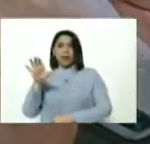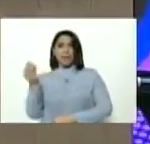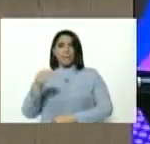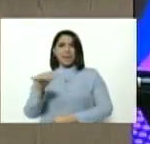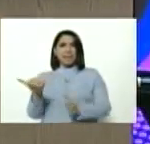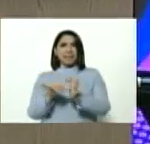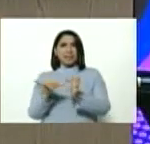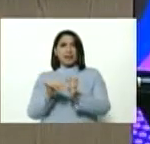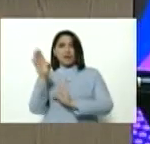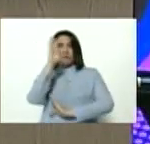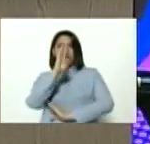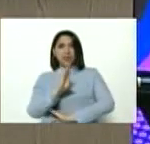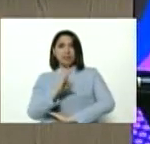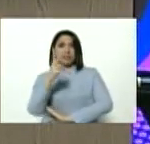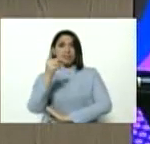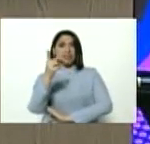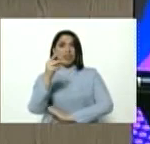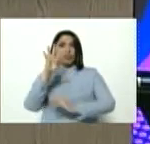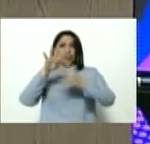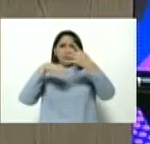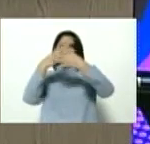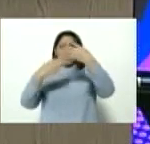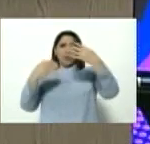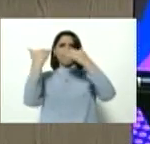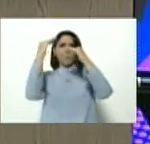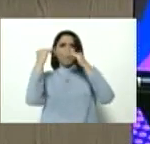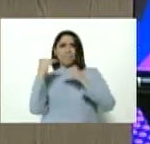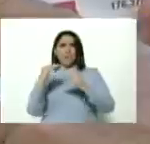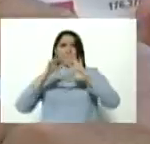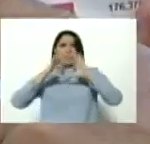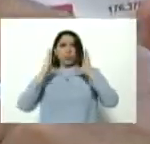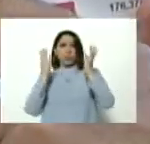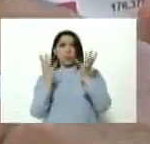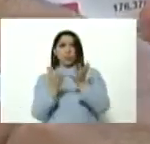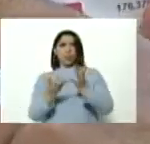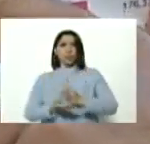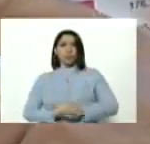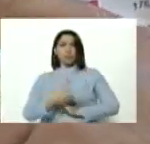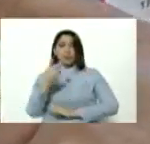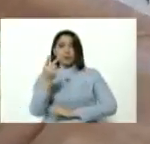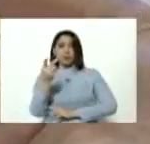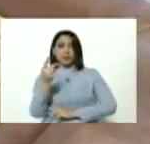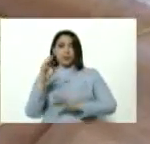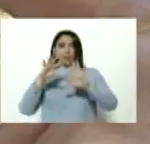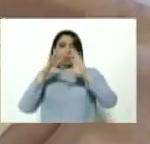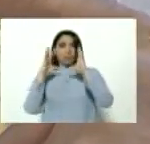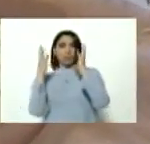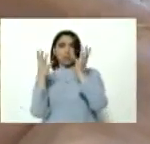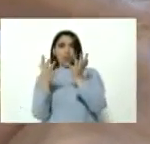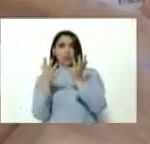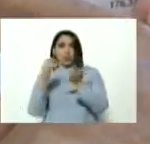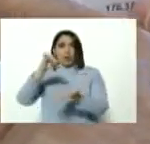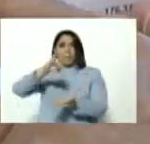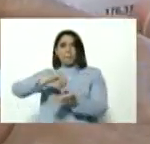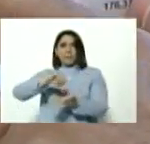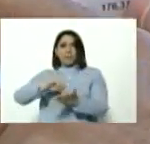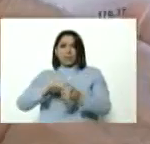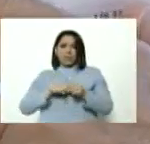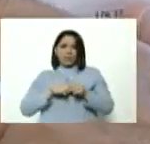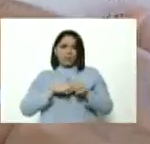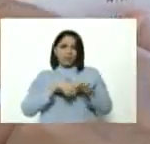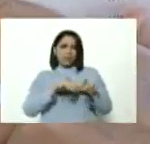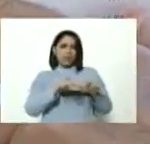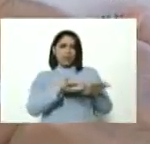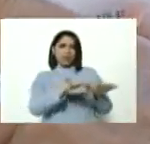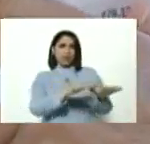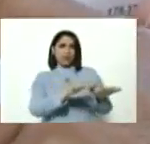Brasil es el segundo del mundo y además de que es el segundo del mundo entero, el epicentro de la pandemia ya se